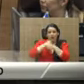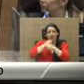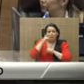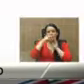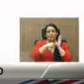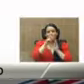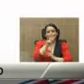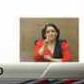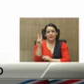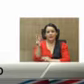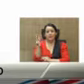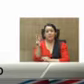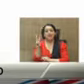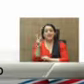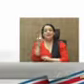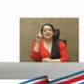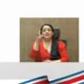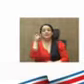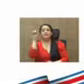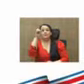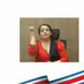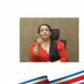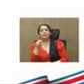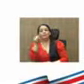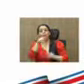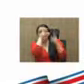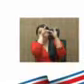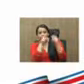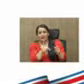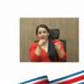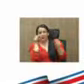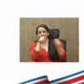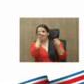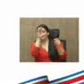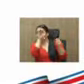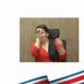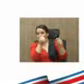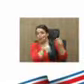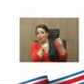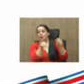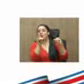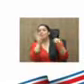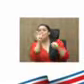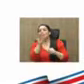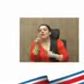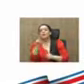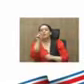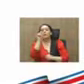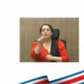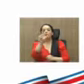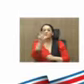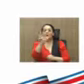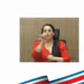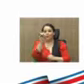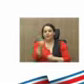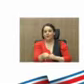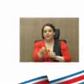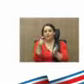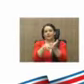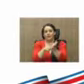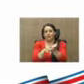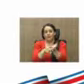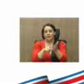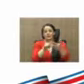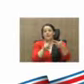2022. Del 100% del presupuesto, el 41.3% es una deuda y